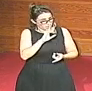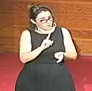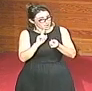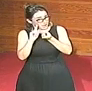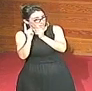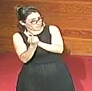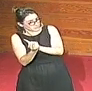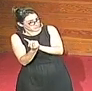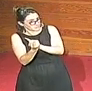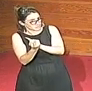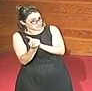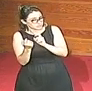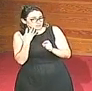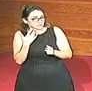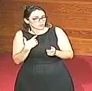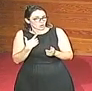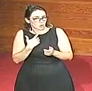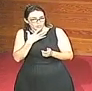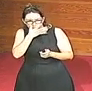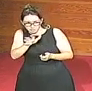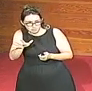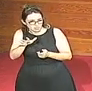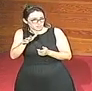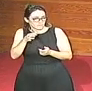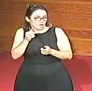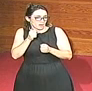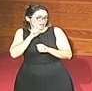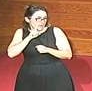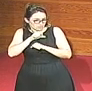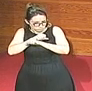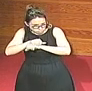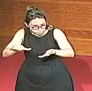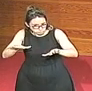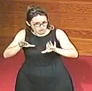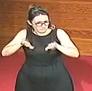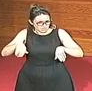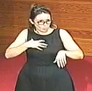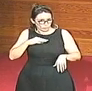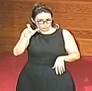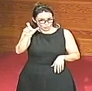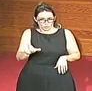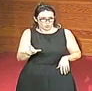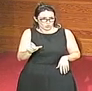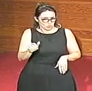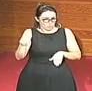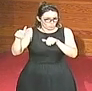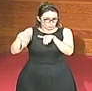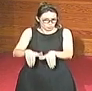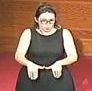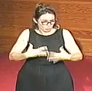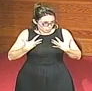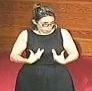y que le pueden fastidiar la vida, pero es que a una persona a la que tú difamas, tú le puedes arruinar también. Es decir, que es muy peligroso y